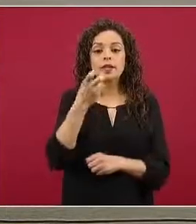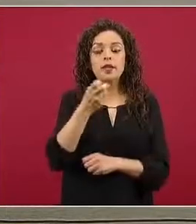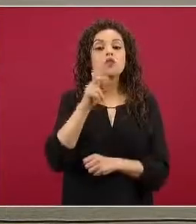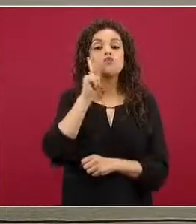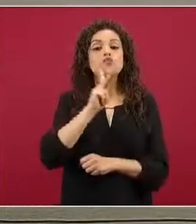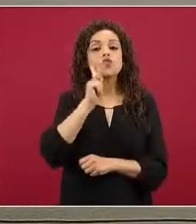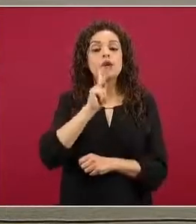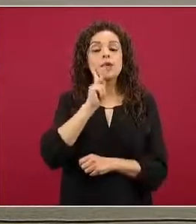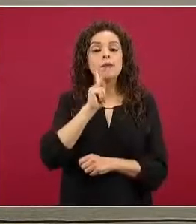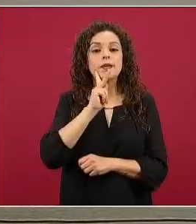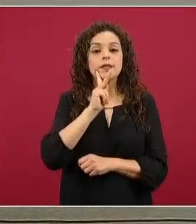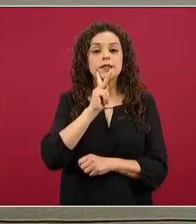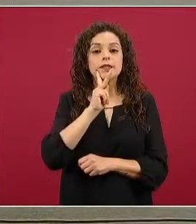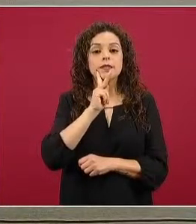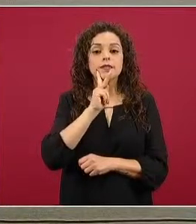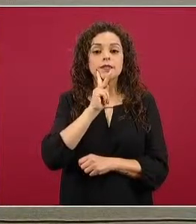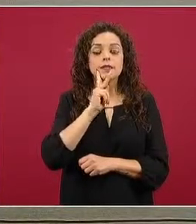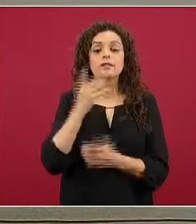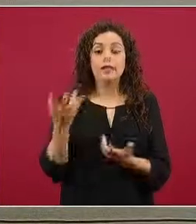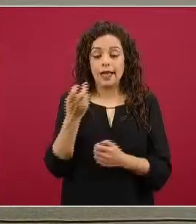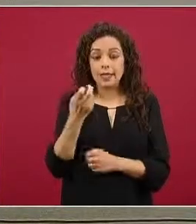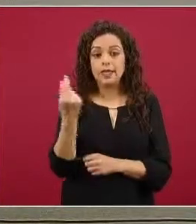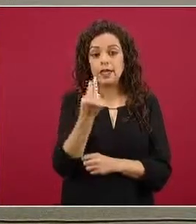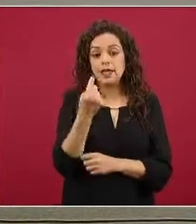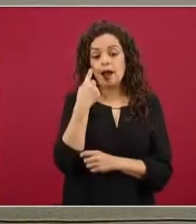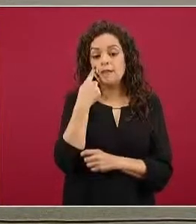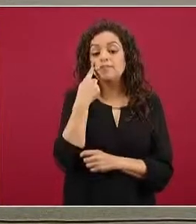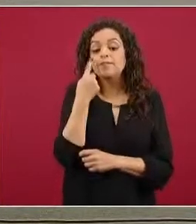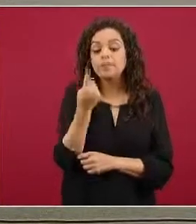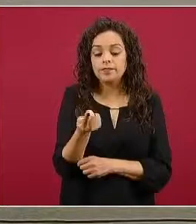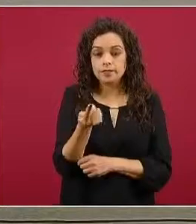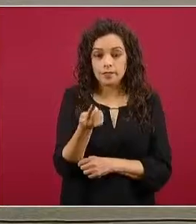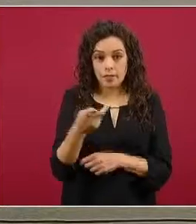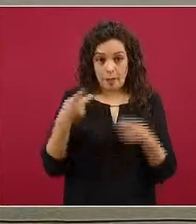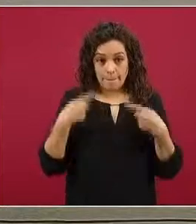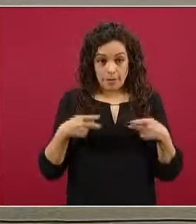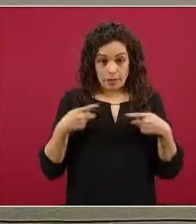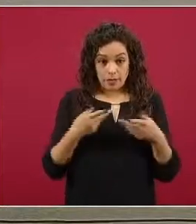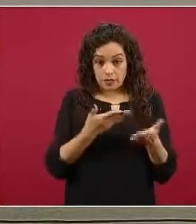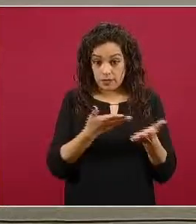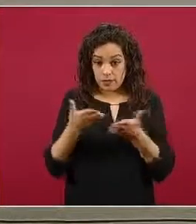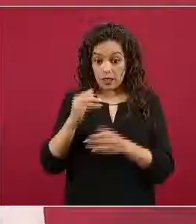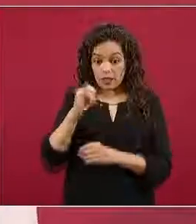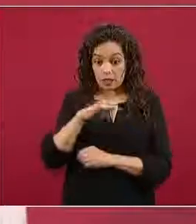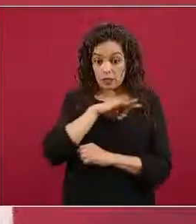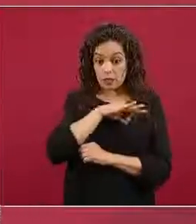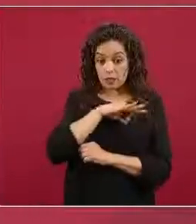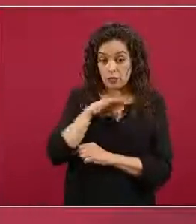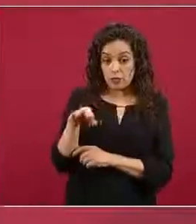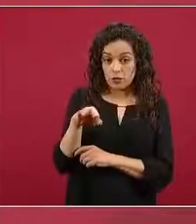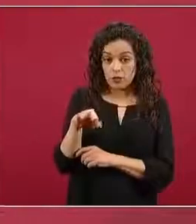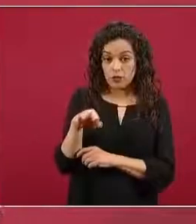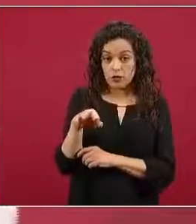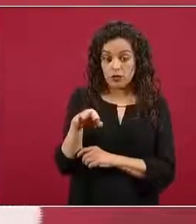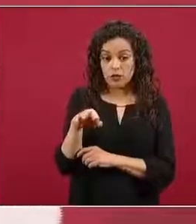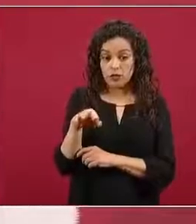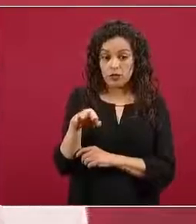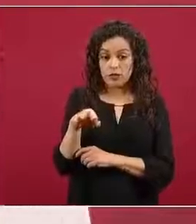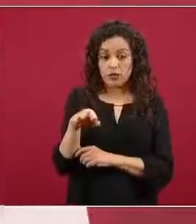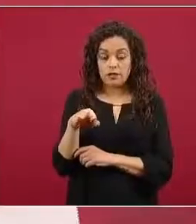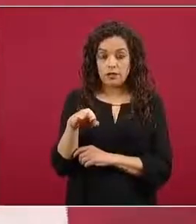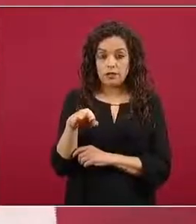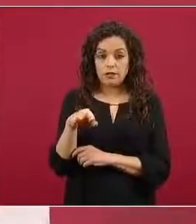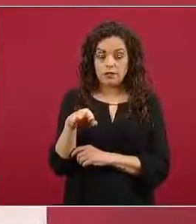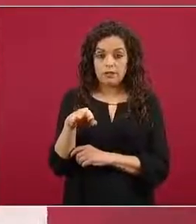ensayos clínicos, y ver si son personas que pudieran entrar